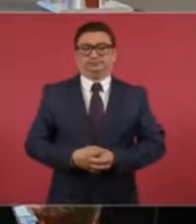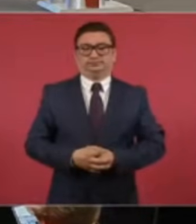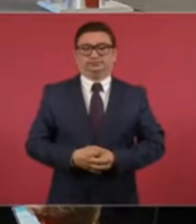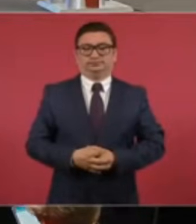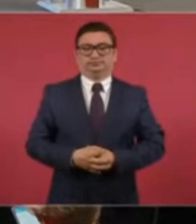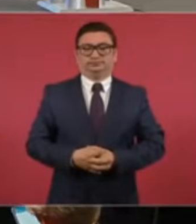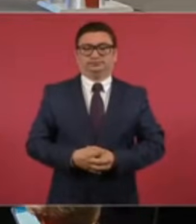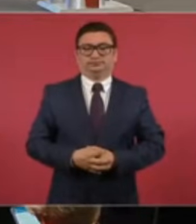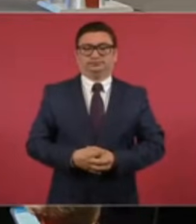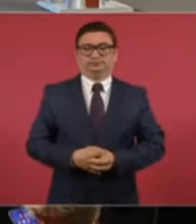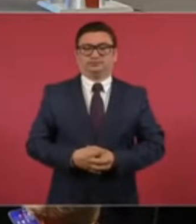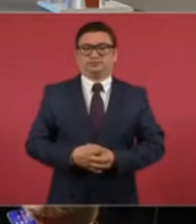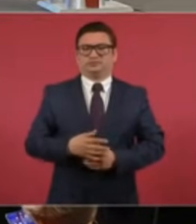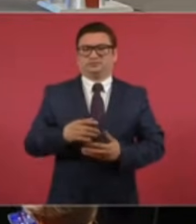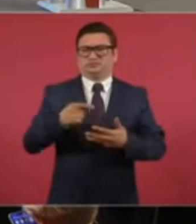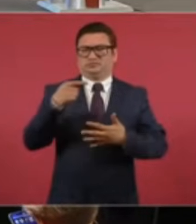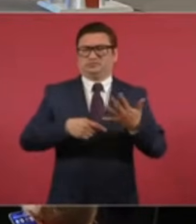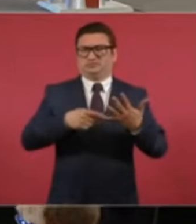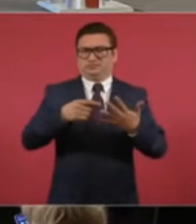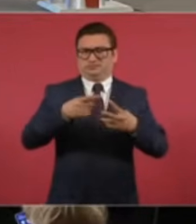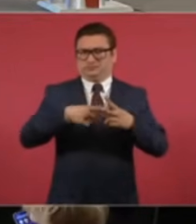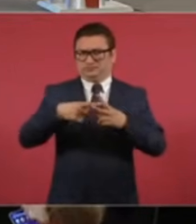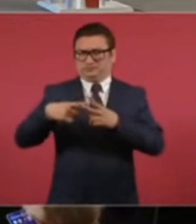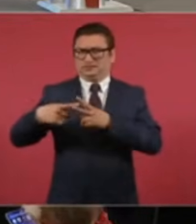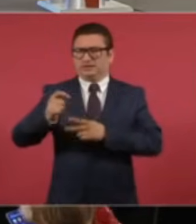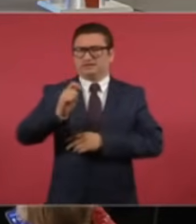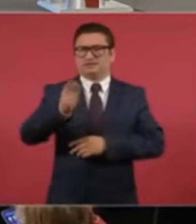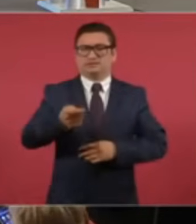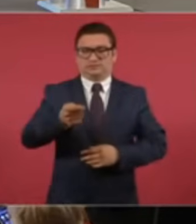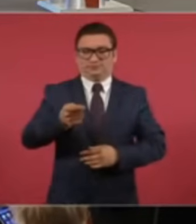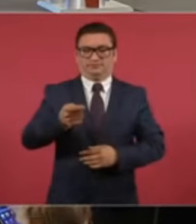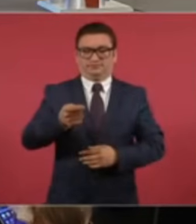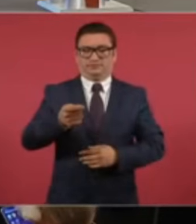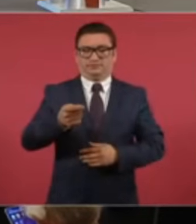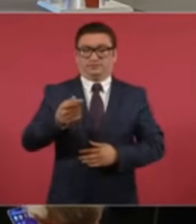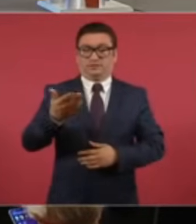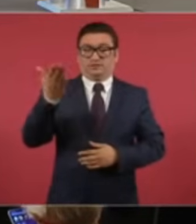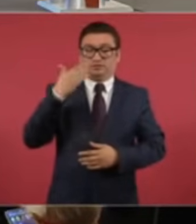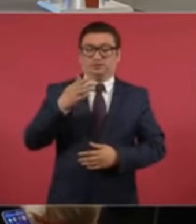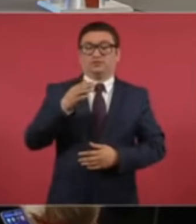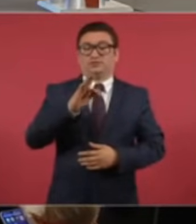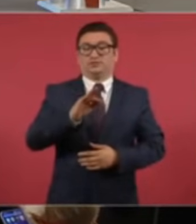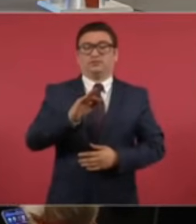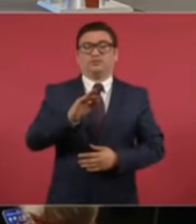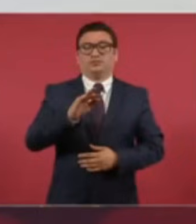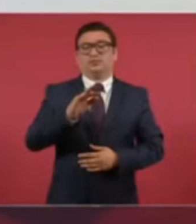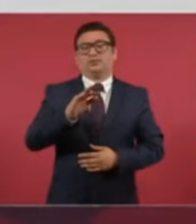¿Qué significa? Que con relación a Calderón y a Peña,